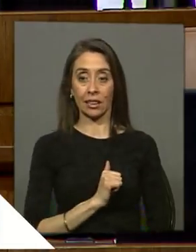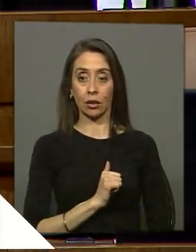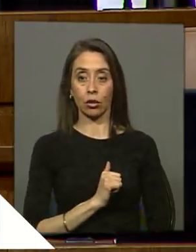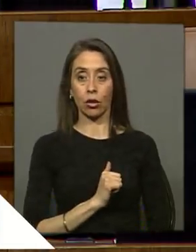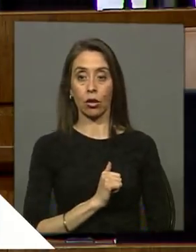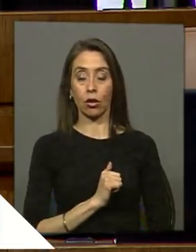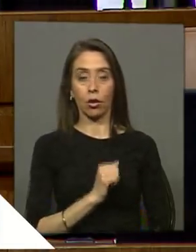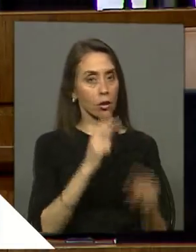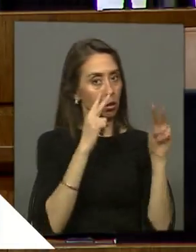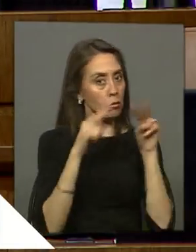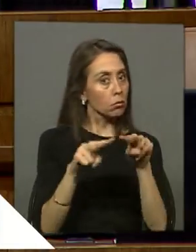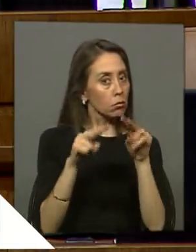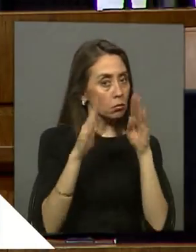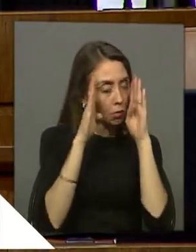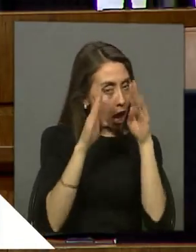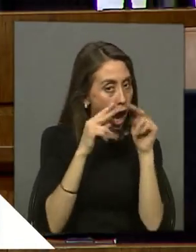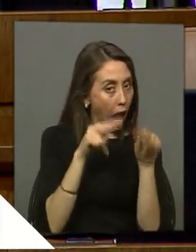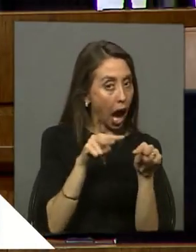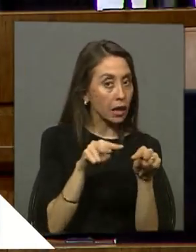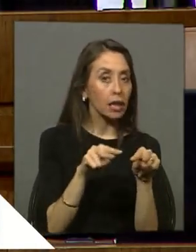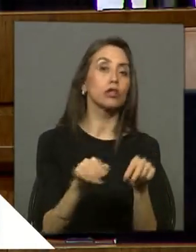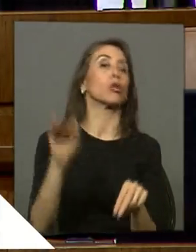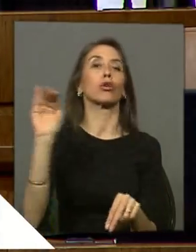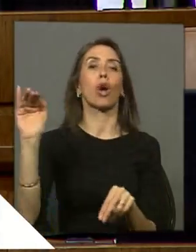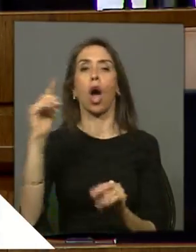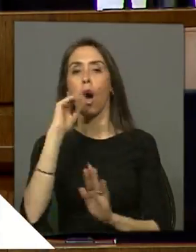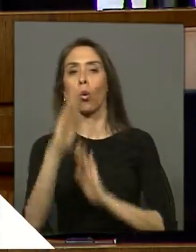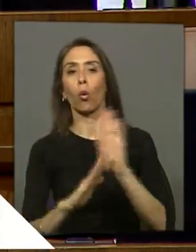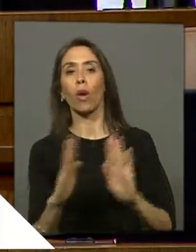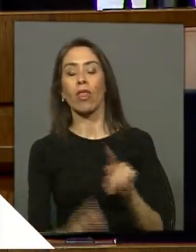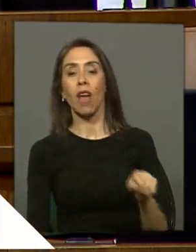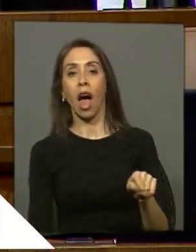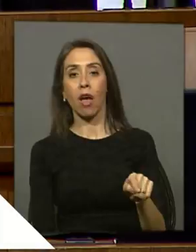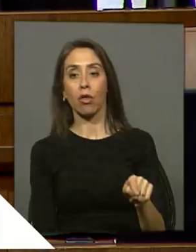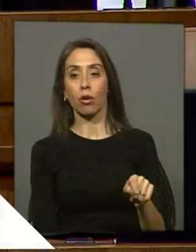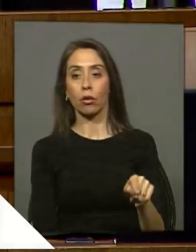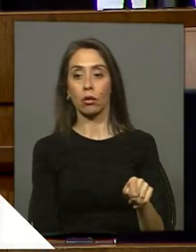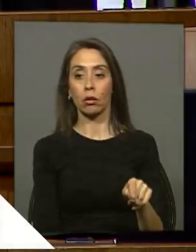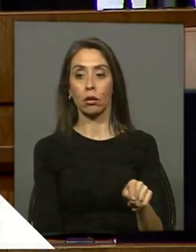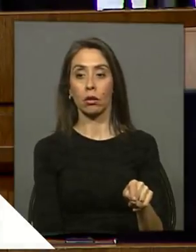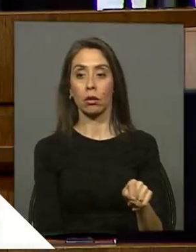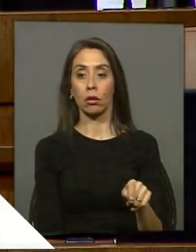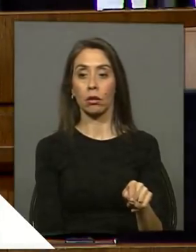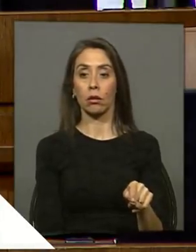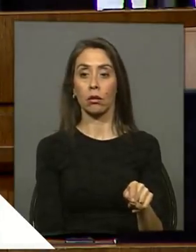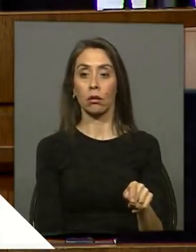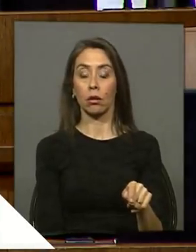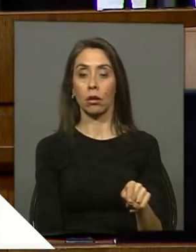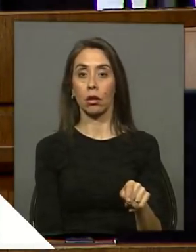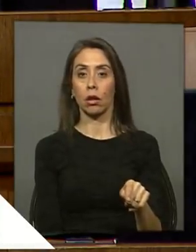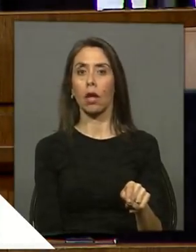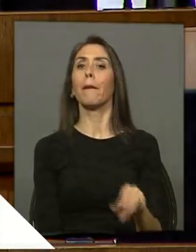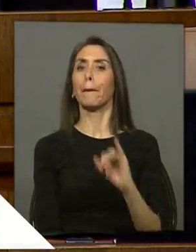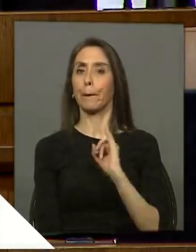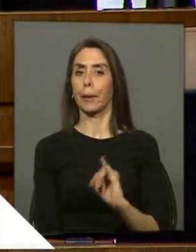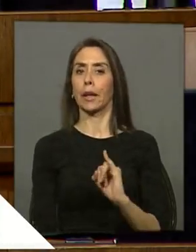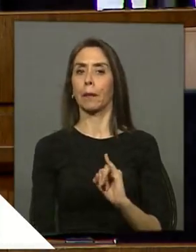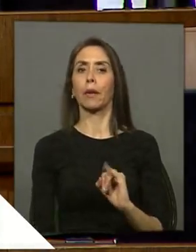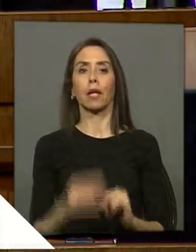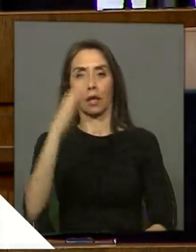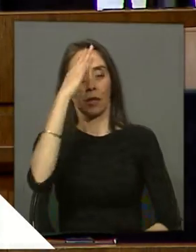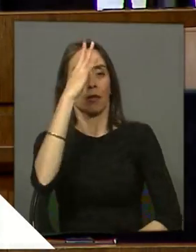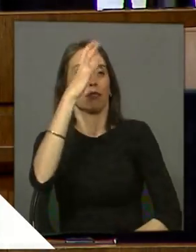es señalar el cuidado que tenía que tenerse con esta materia y si fue muy explícito el